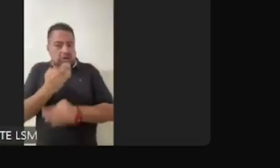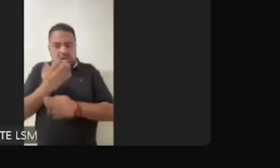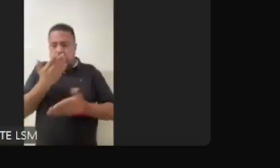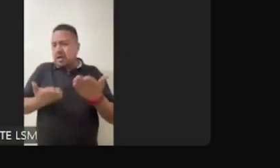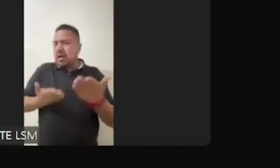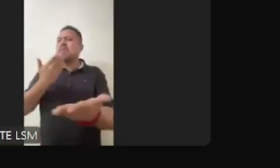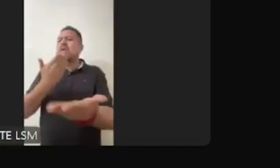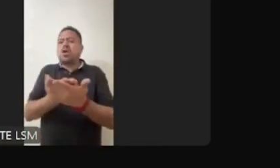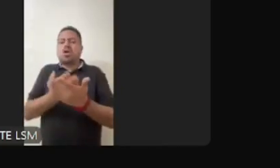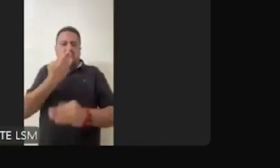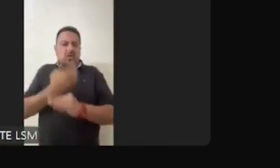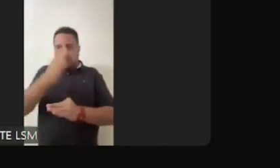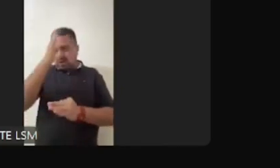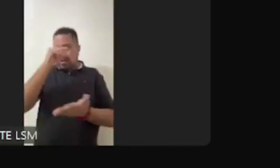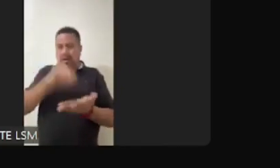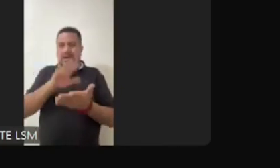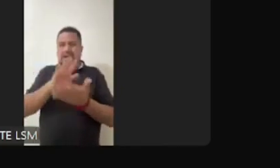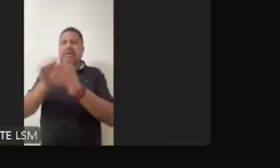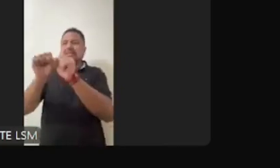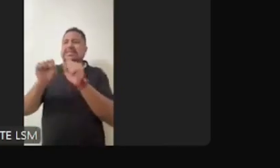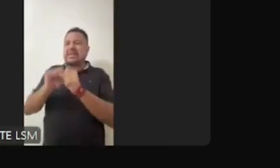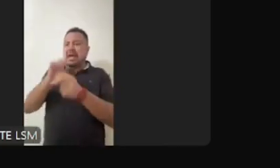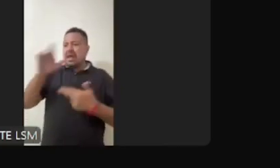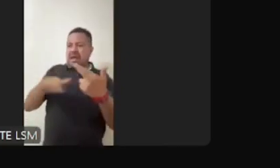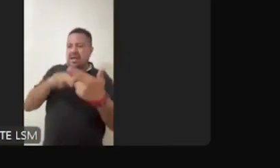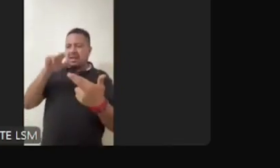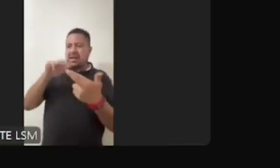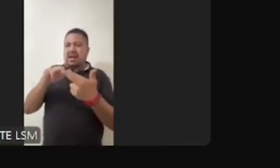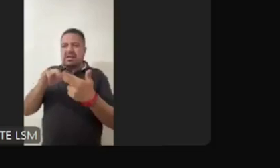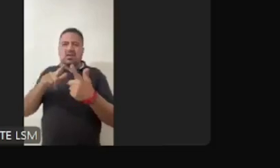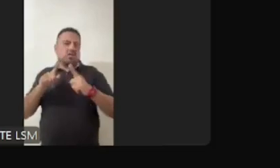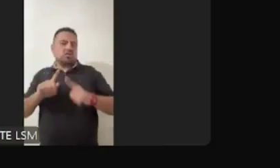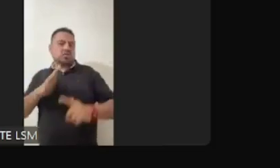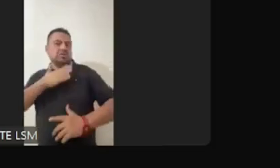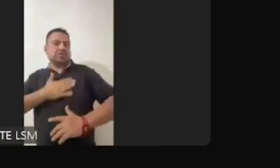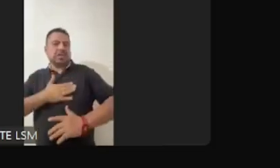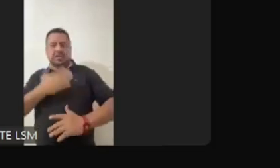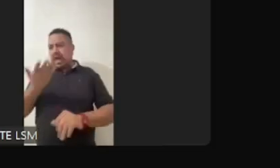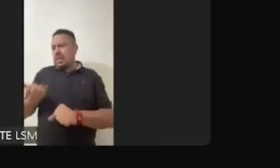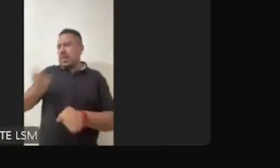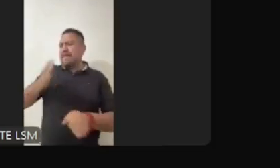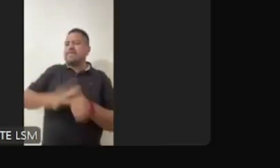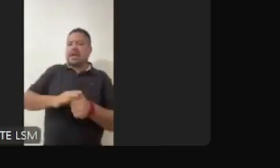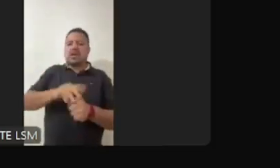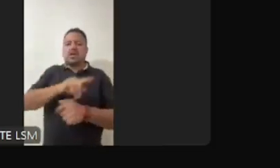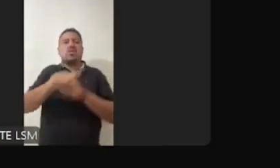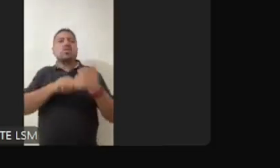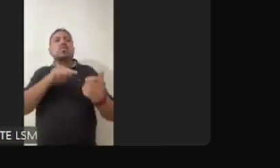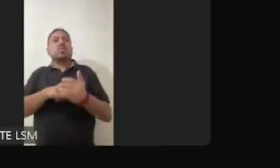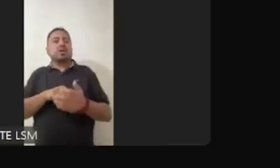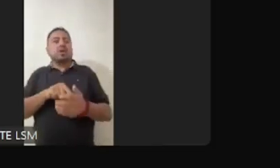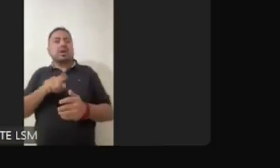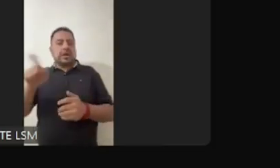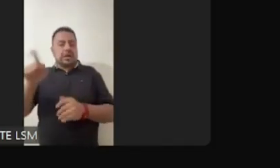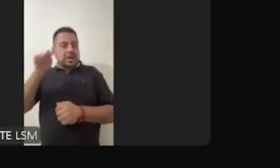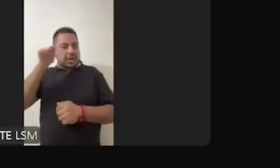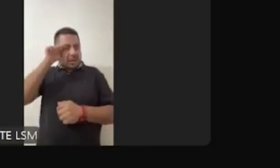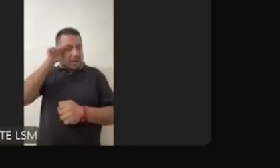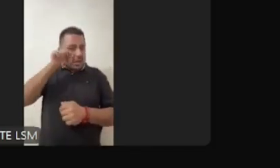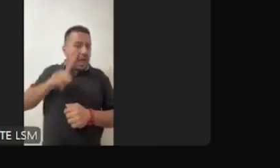remitir el presente asunto a la sala Regional del tribunal de Justicia administrativa con sede en la ciudad de Tlapa de